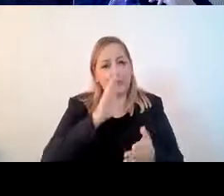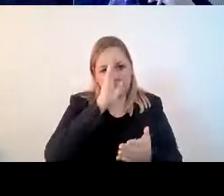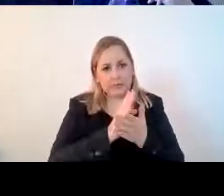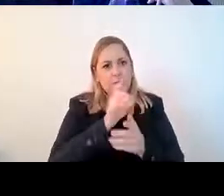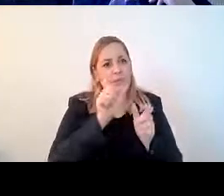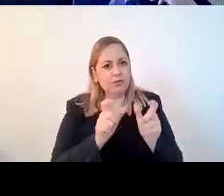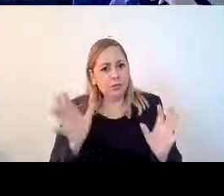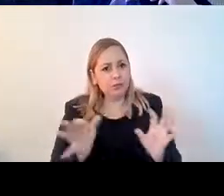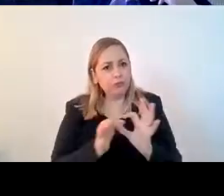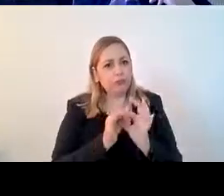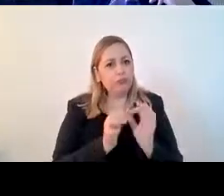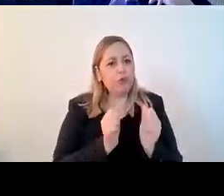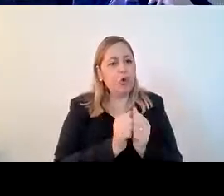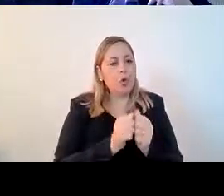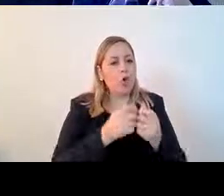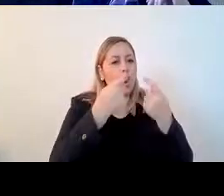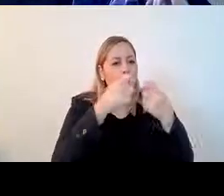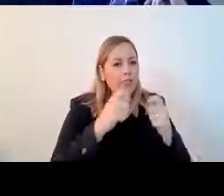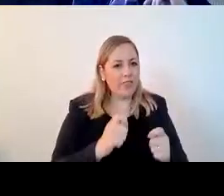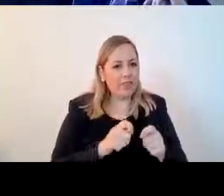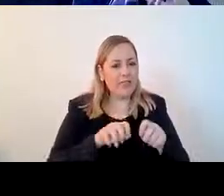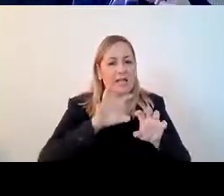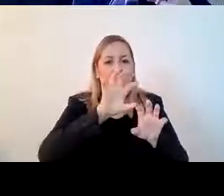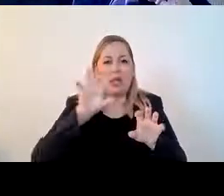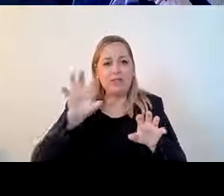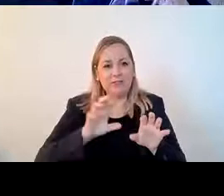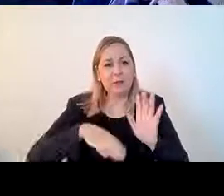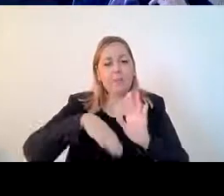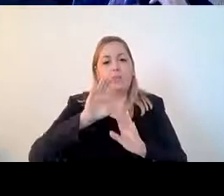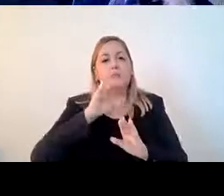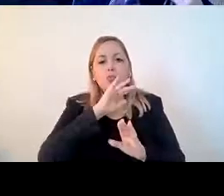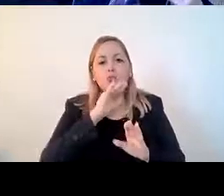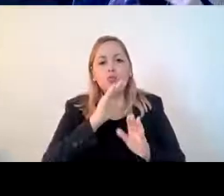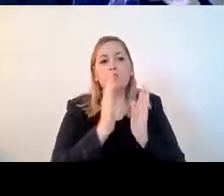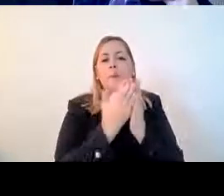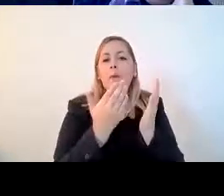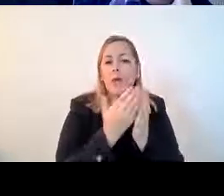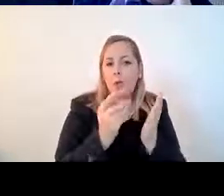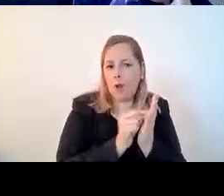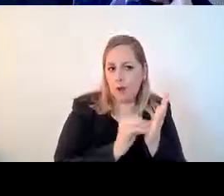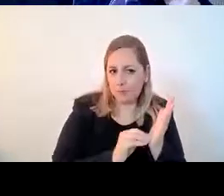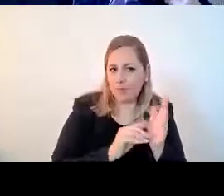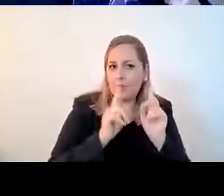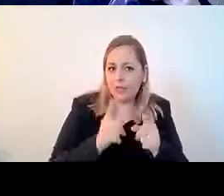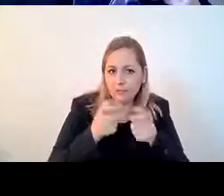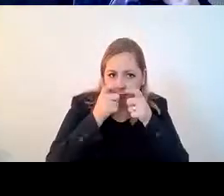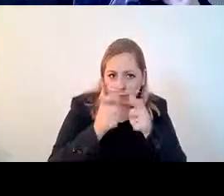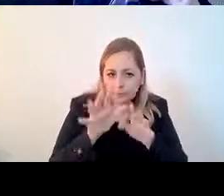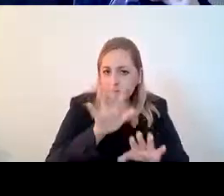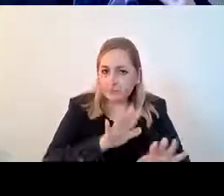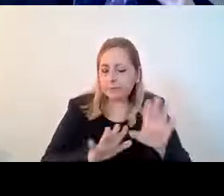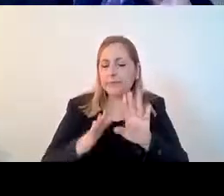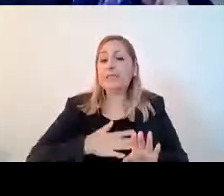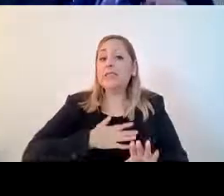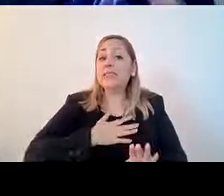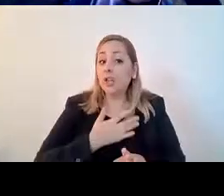persona encaja o no con los criterios diagnósticos de las clasificaciones de mayor uso, donde se debe cautelar la simulación de